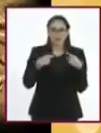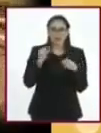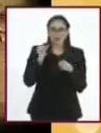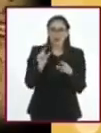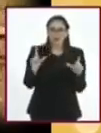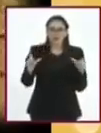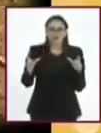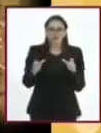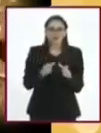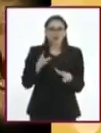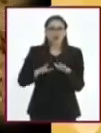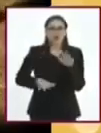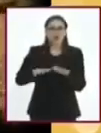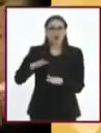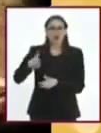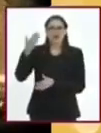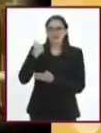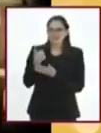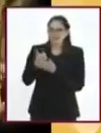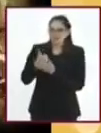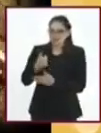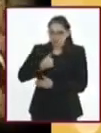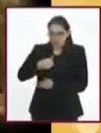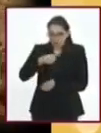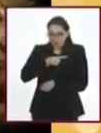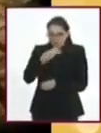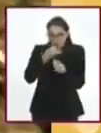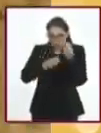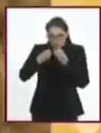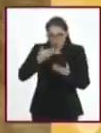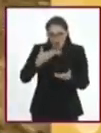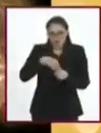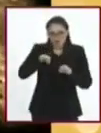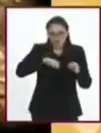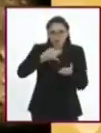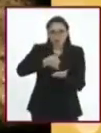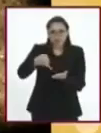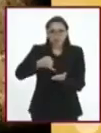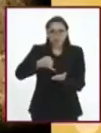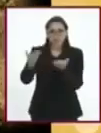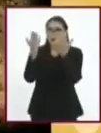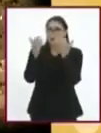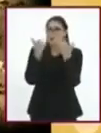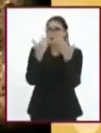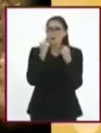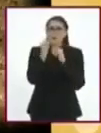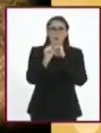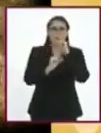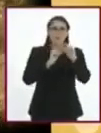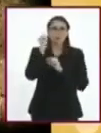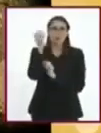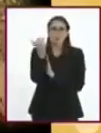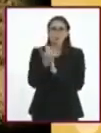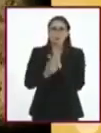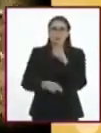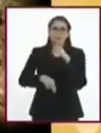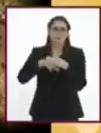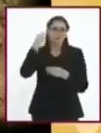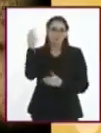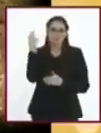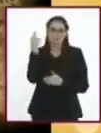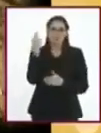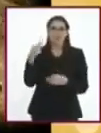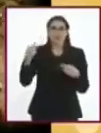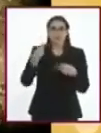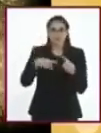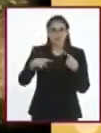productores que antes lo hacían para su autoconsumo, lo están trabajando. Gran parte de la población campesina en la actualidad no vive